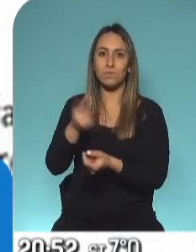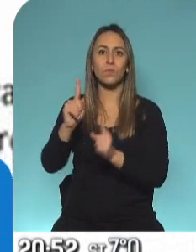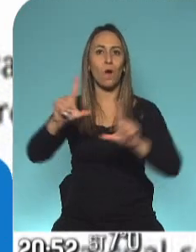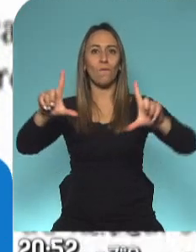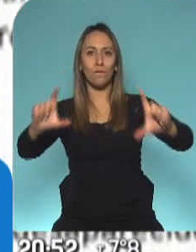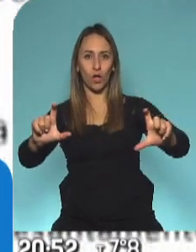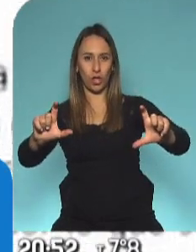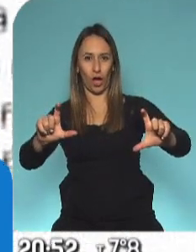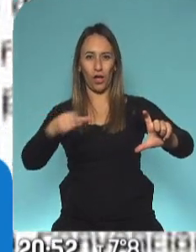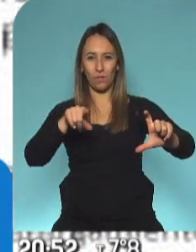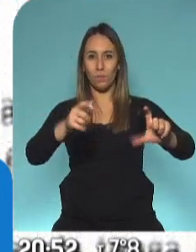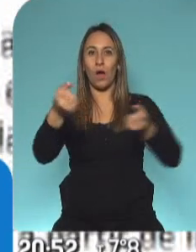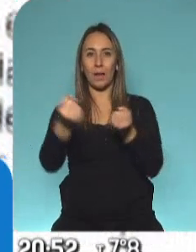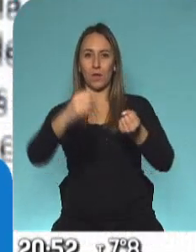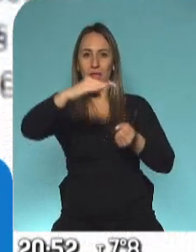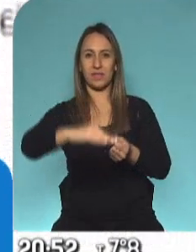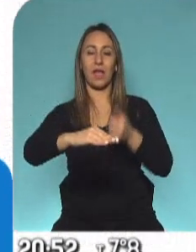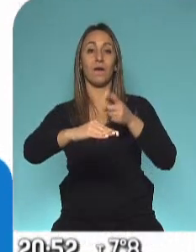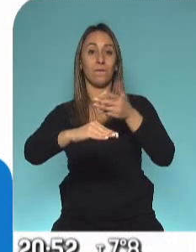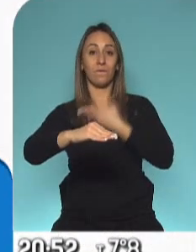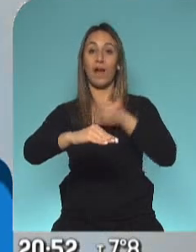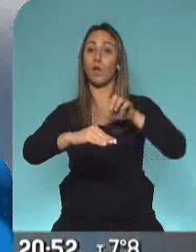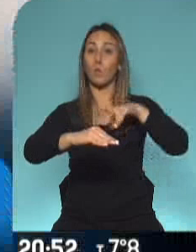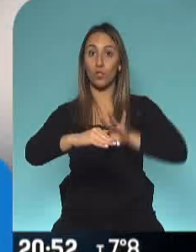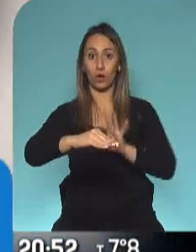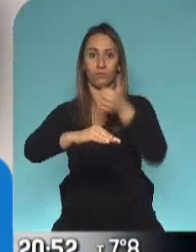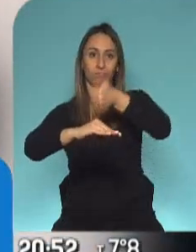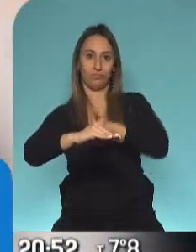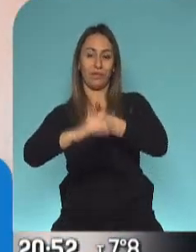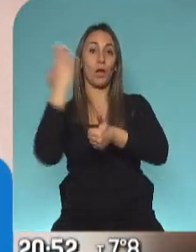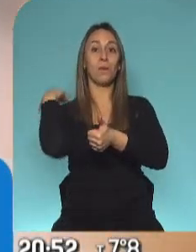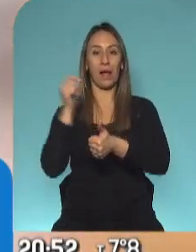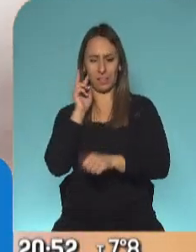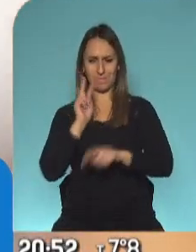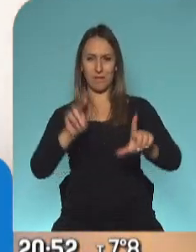de espaldas en una foto que se dio a conocer hace algunos días. Se realizan además